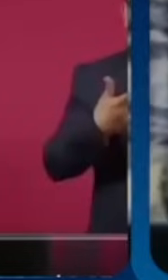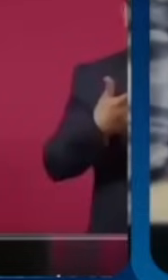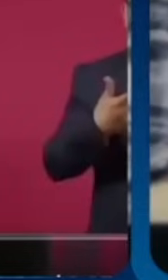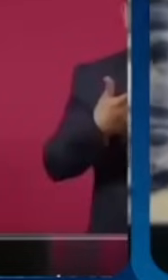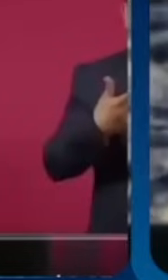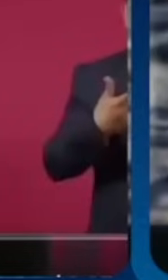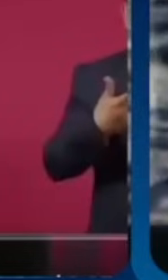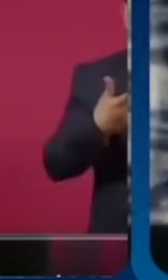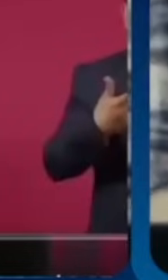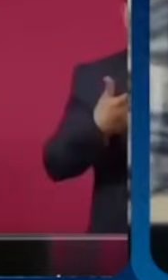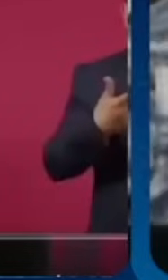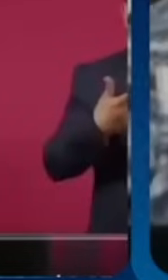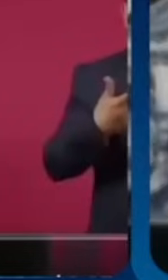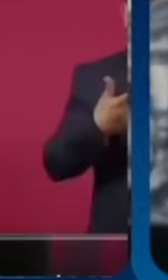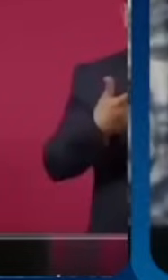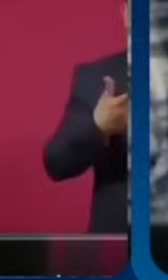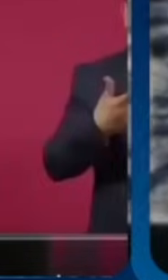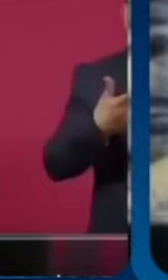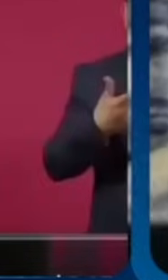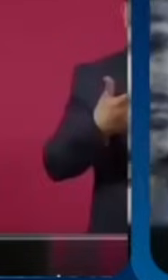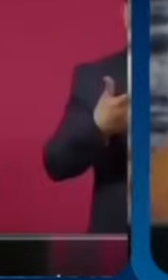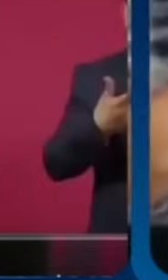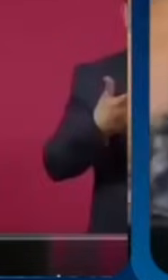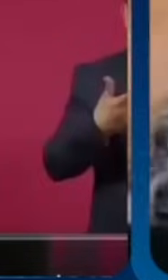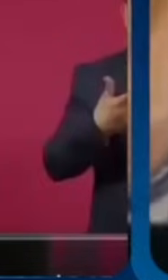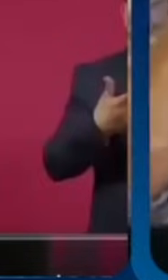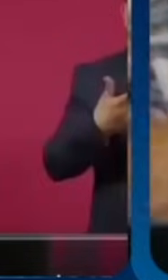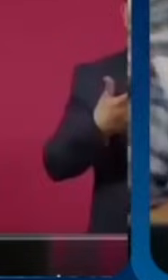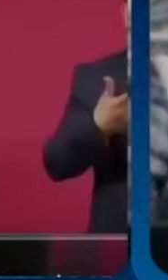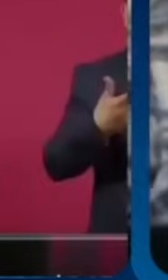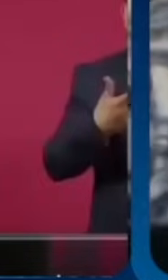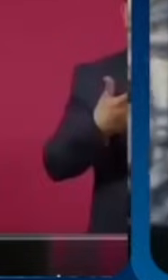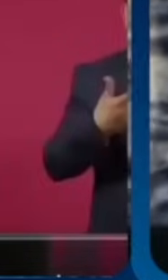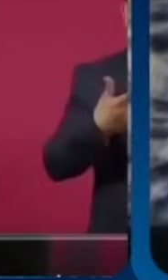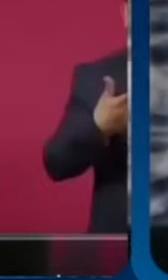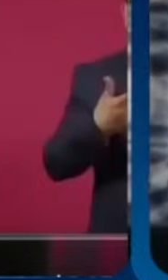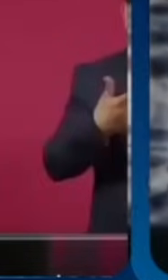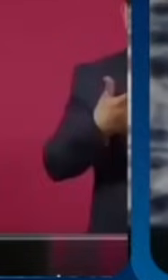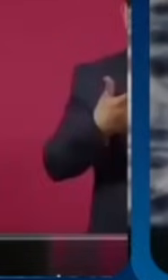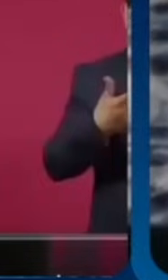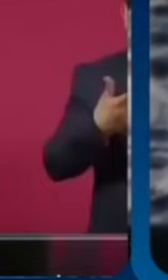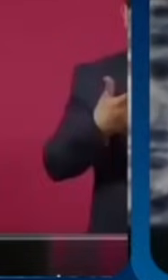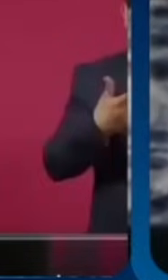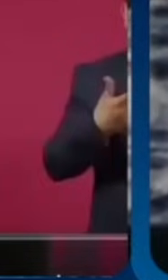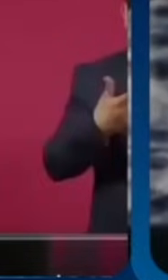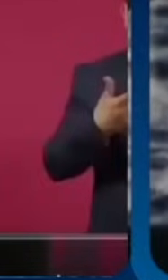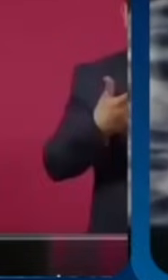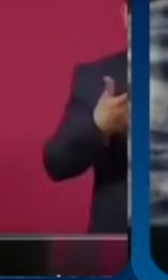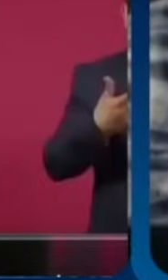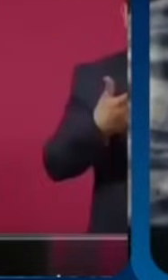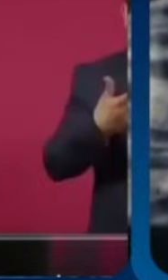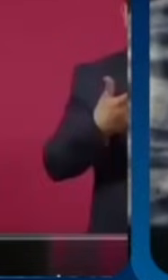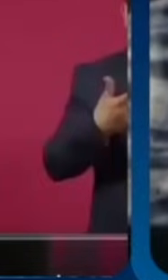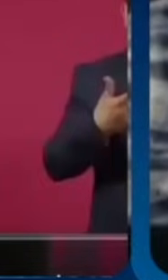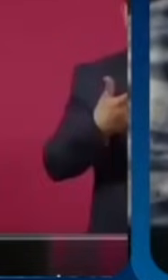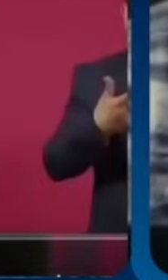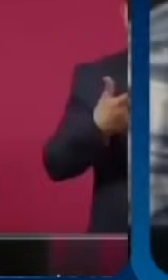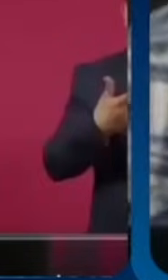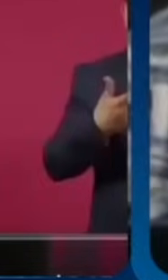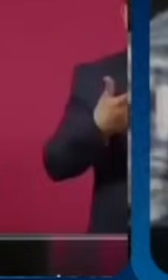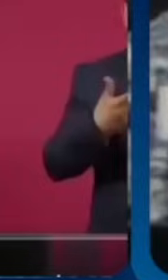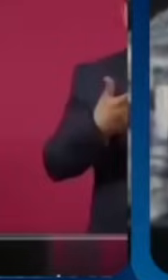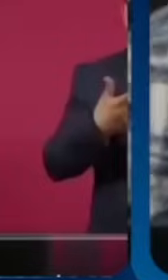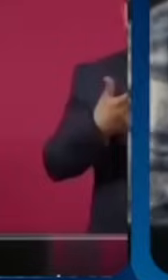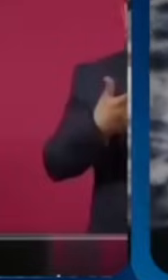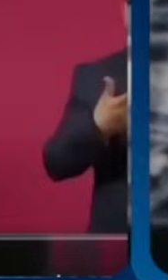papás, pero afortunadamente aquí estamos y logramos sacar la universidad. Pues bueno, siguiendo con la información del día de hoy que les